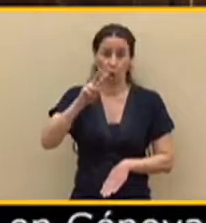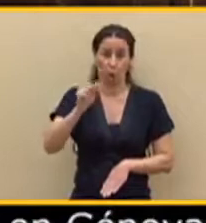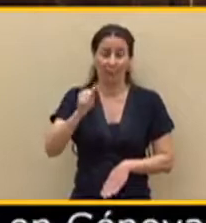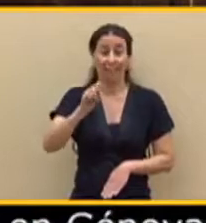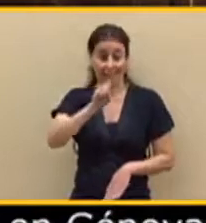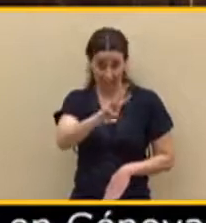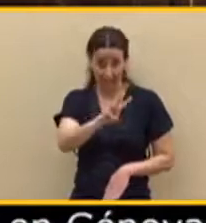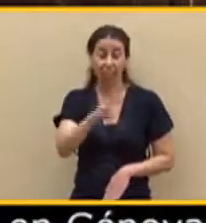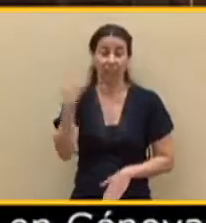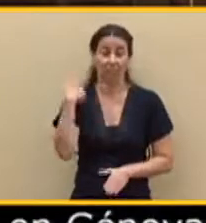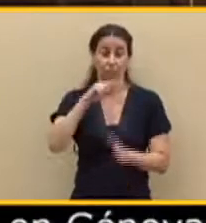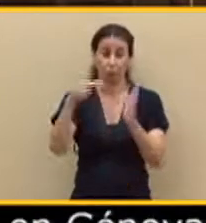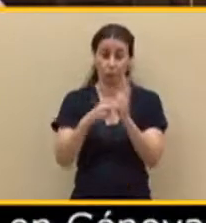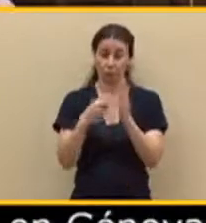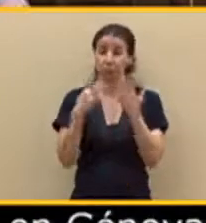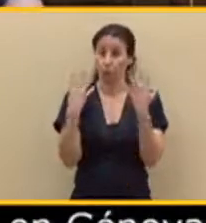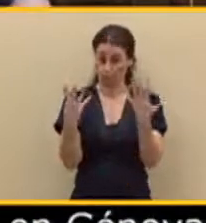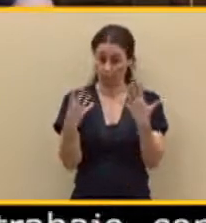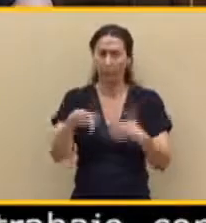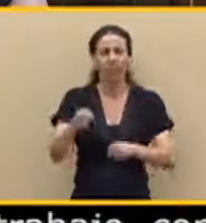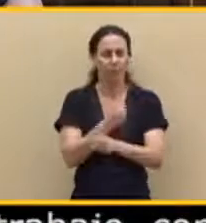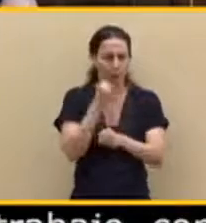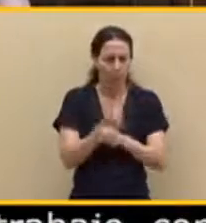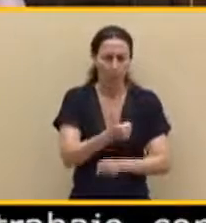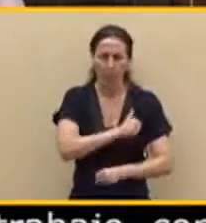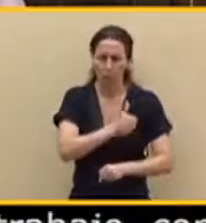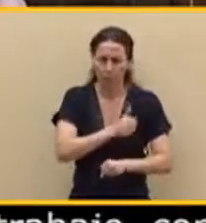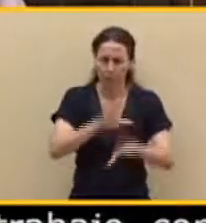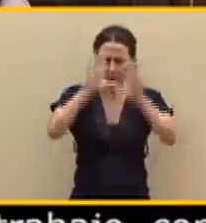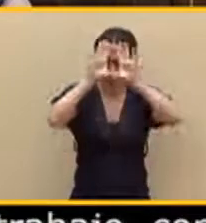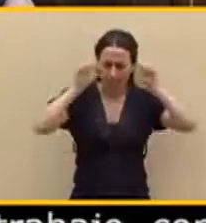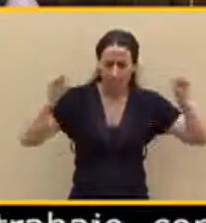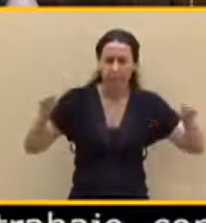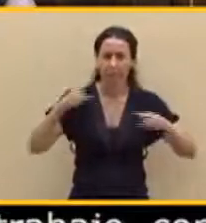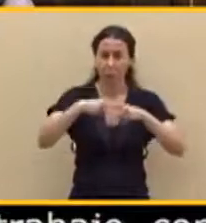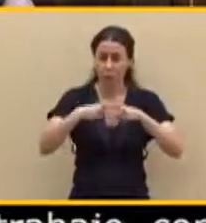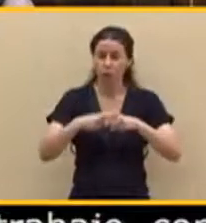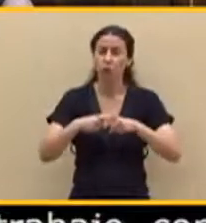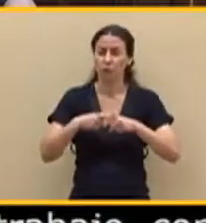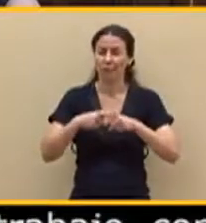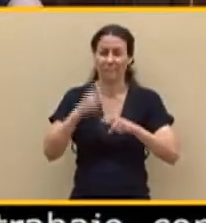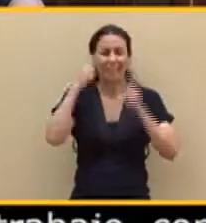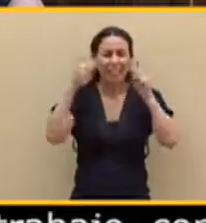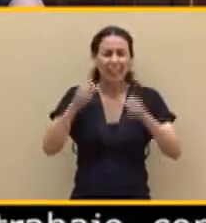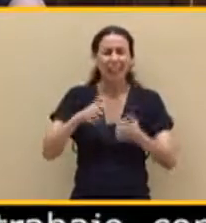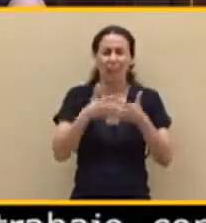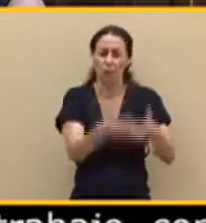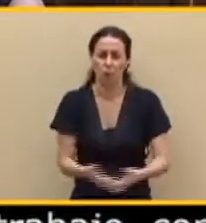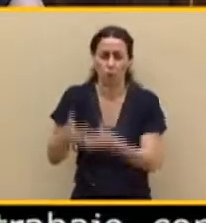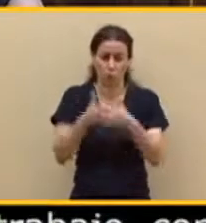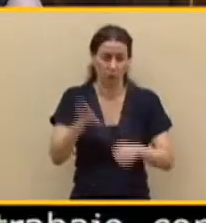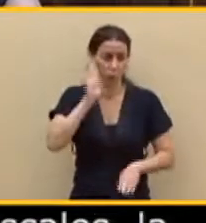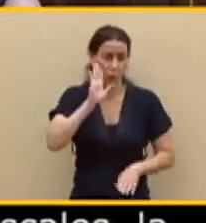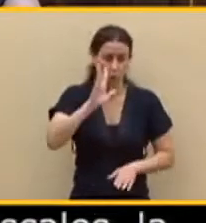les decía, de la policía, de la Guardia Civil, de jueces, de fiscales, la lucha contra la corrupción ha dado pasos de gigante.